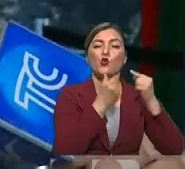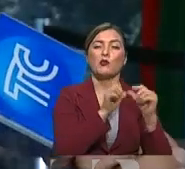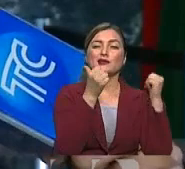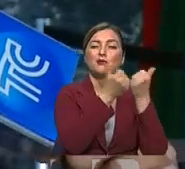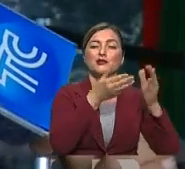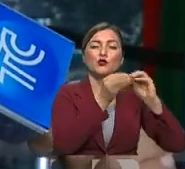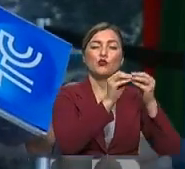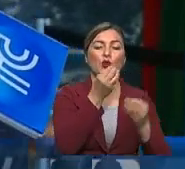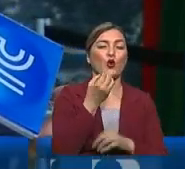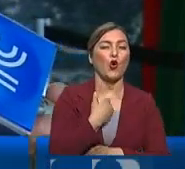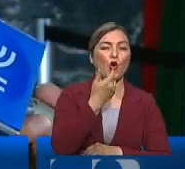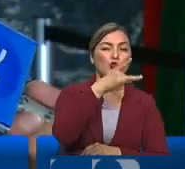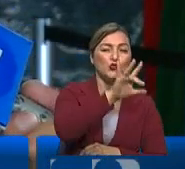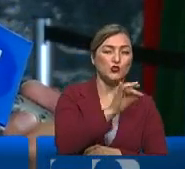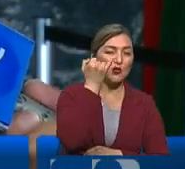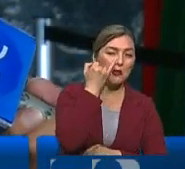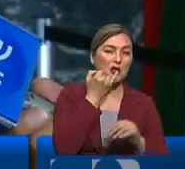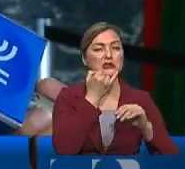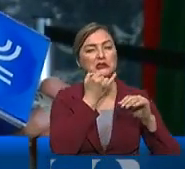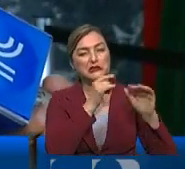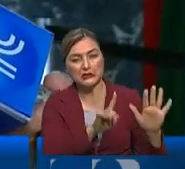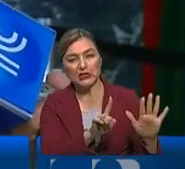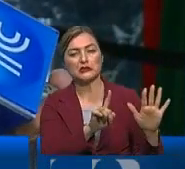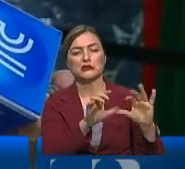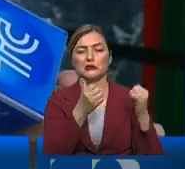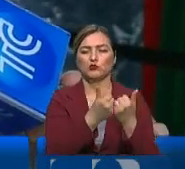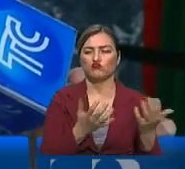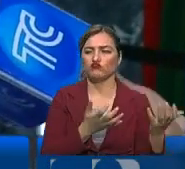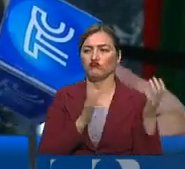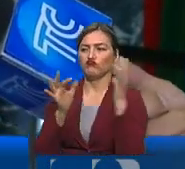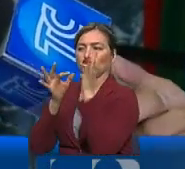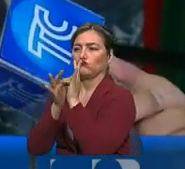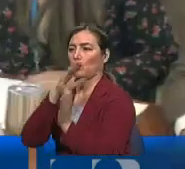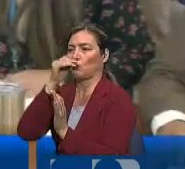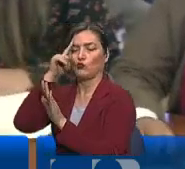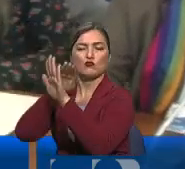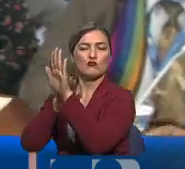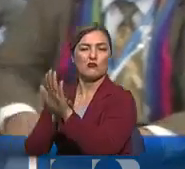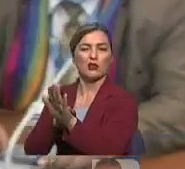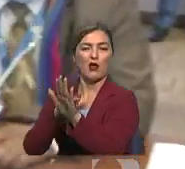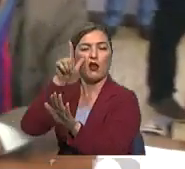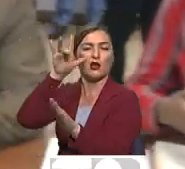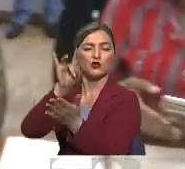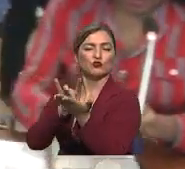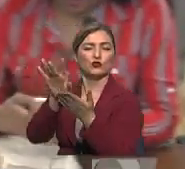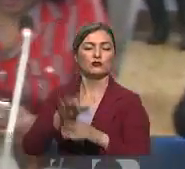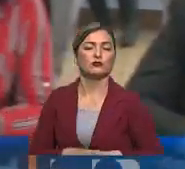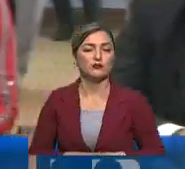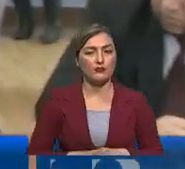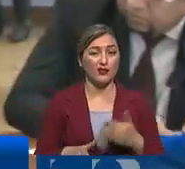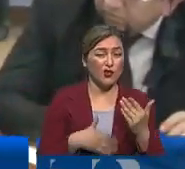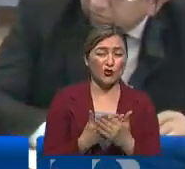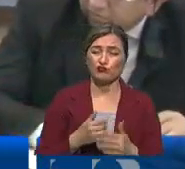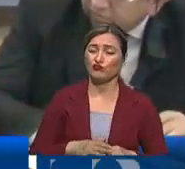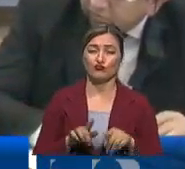Que hay al menos unos 6 asambleístas de Pachacuti que tienen una intención de realmente acercarse al correísmo. Sin embargo, señalan que no son